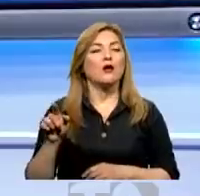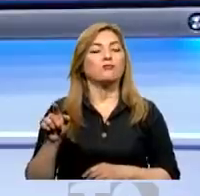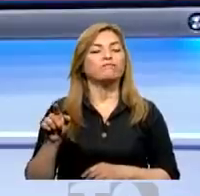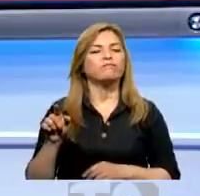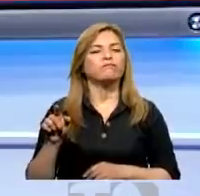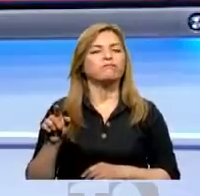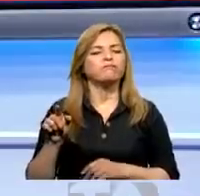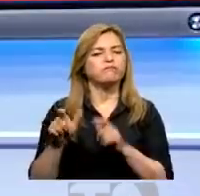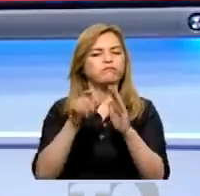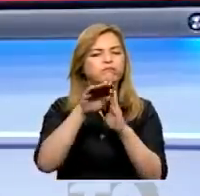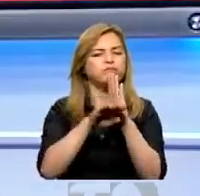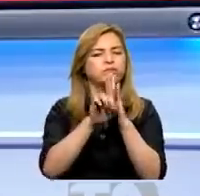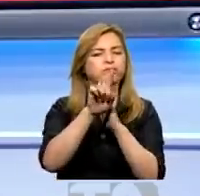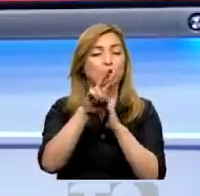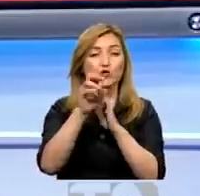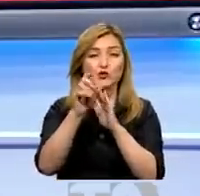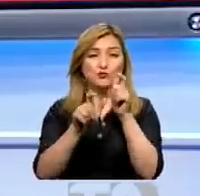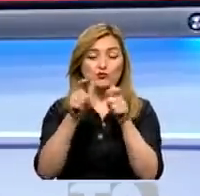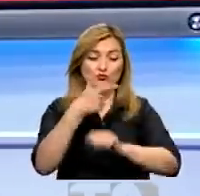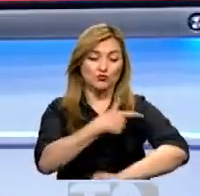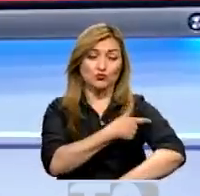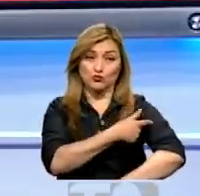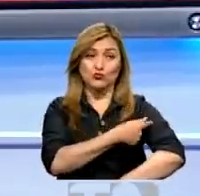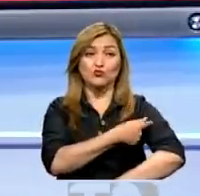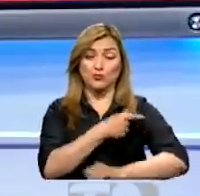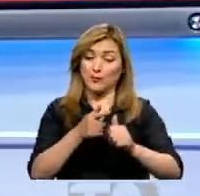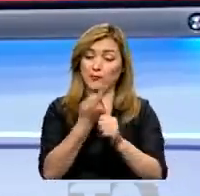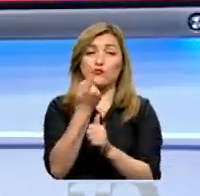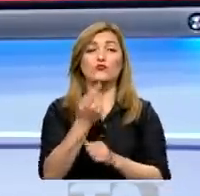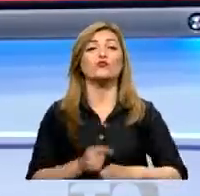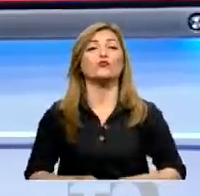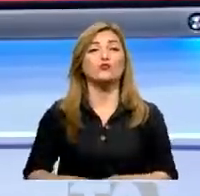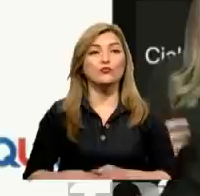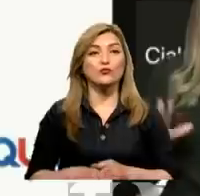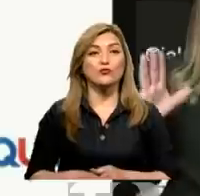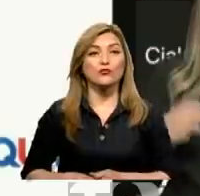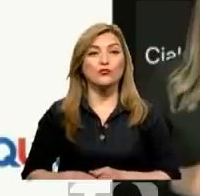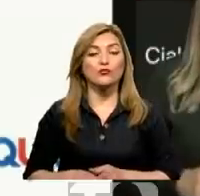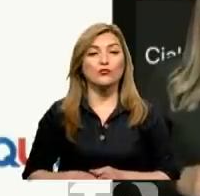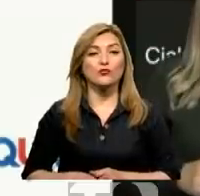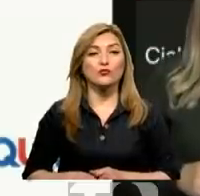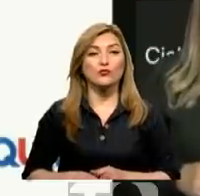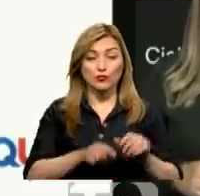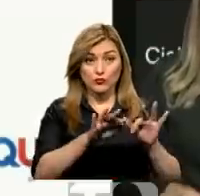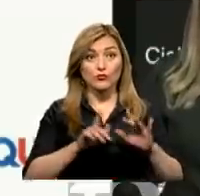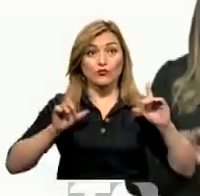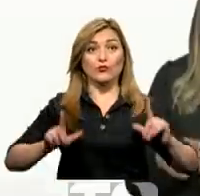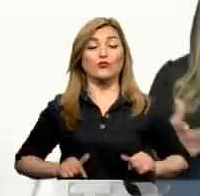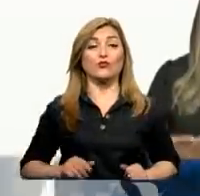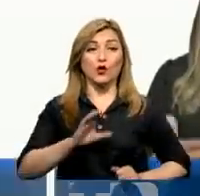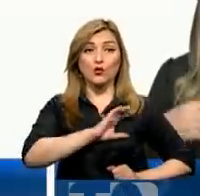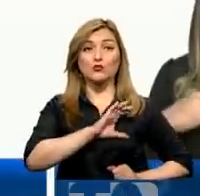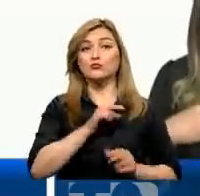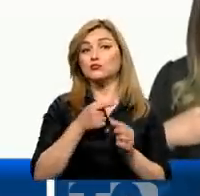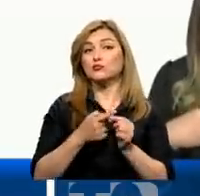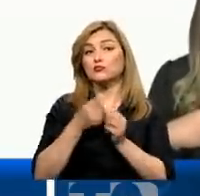1.200 personas para que sean vacunadas durante la primera fase. COVID-19. La Secretaría de Salud del municipio